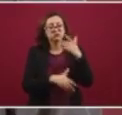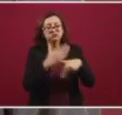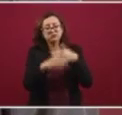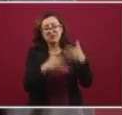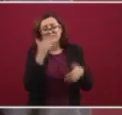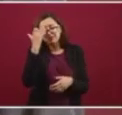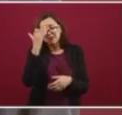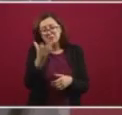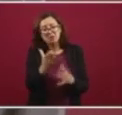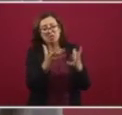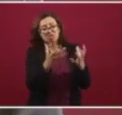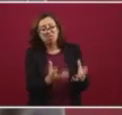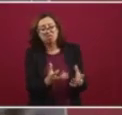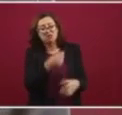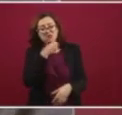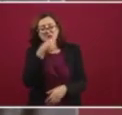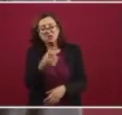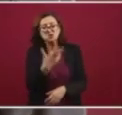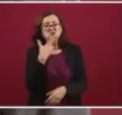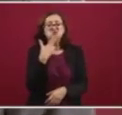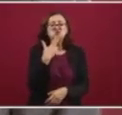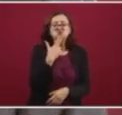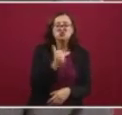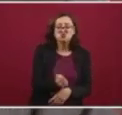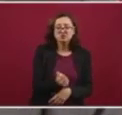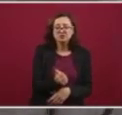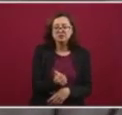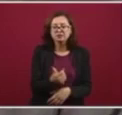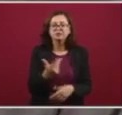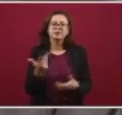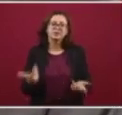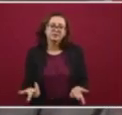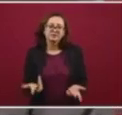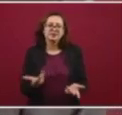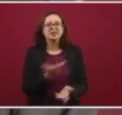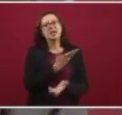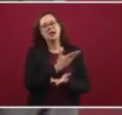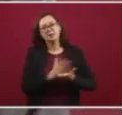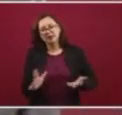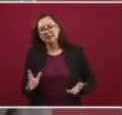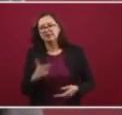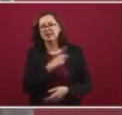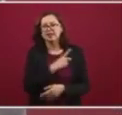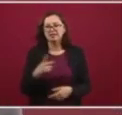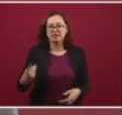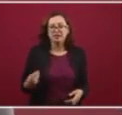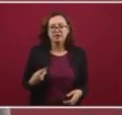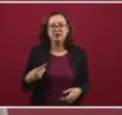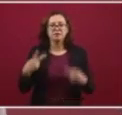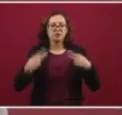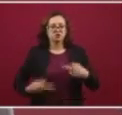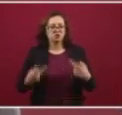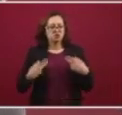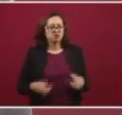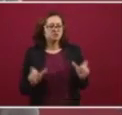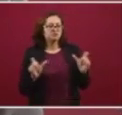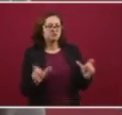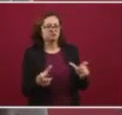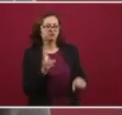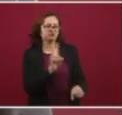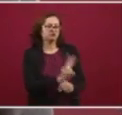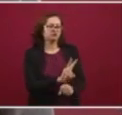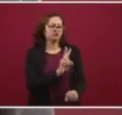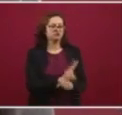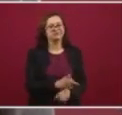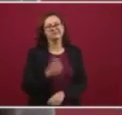con el añadido que había que pagar mantenimiento, vigilancia de